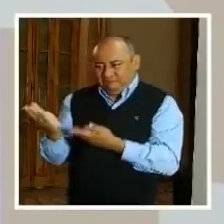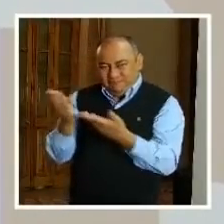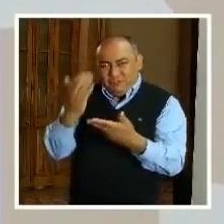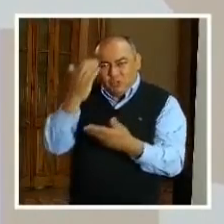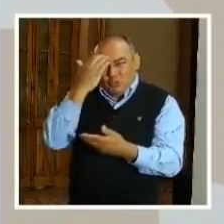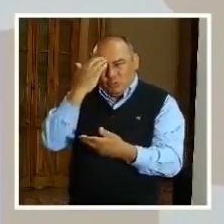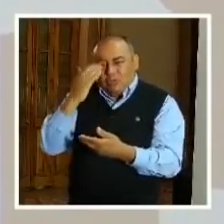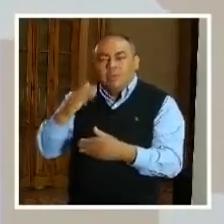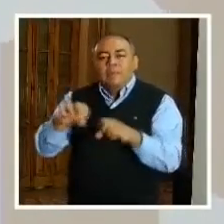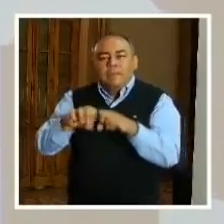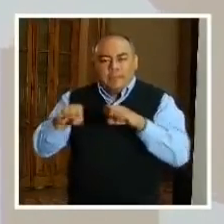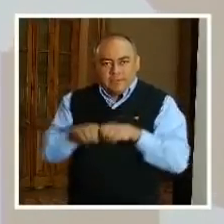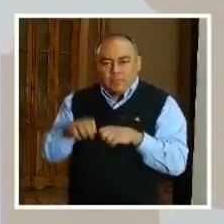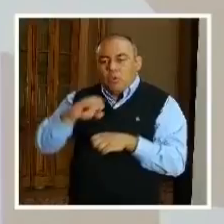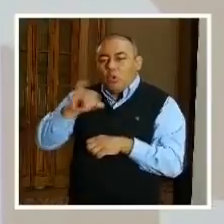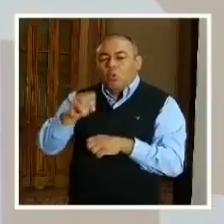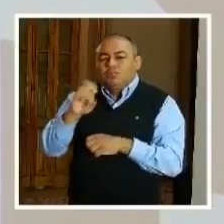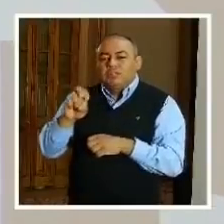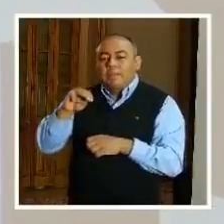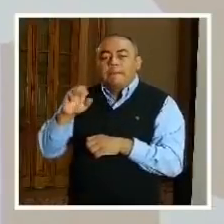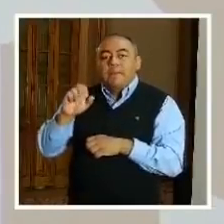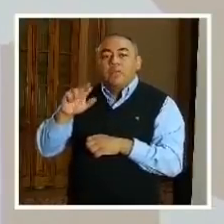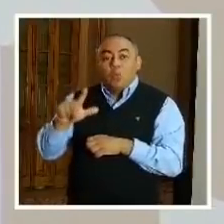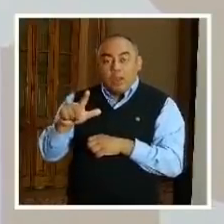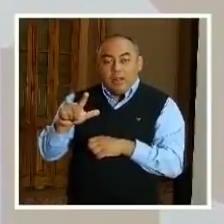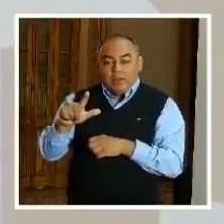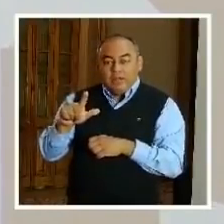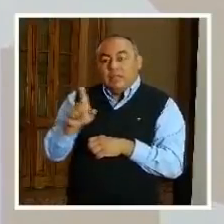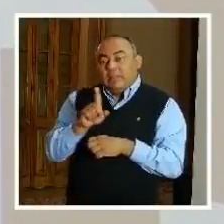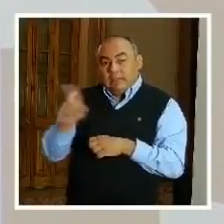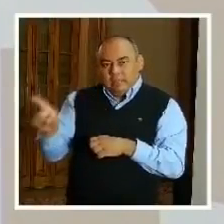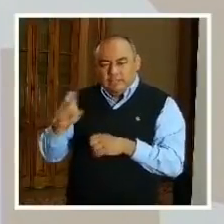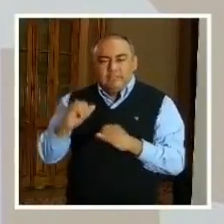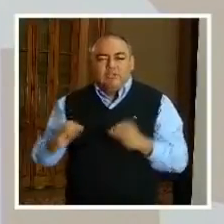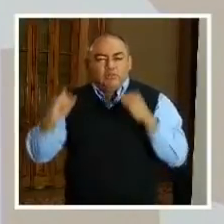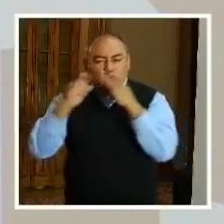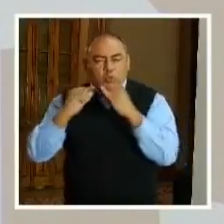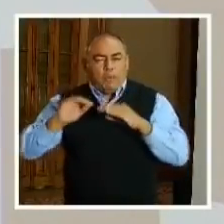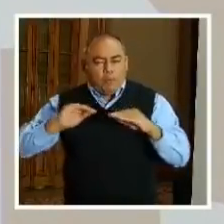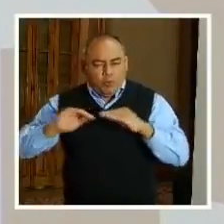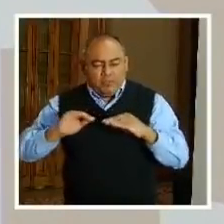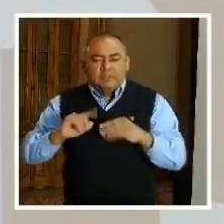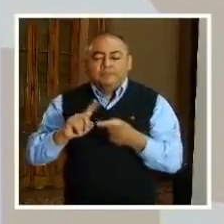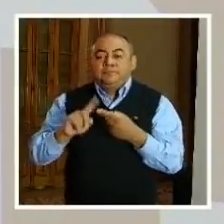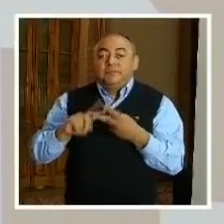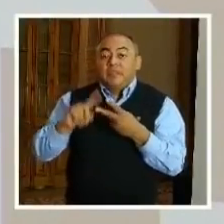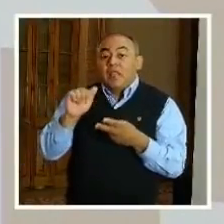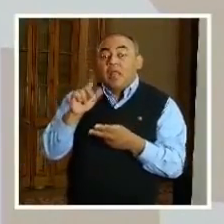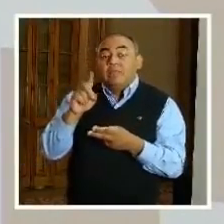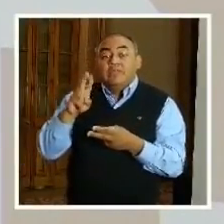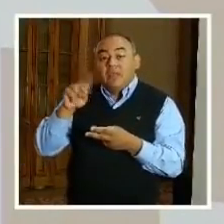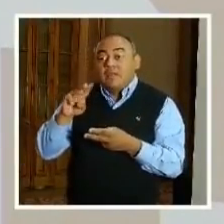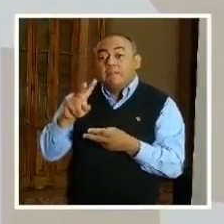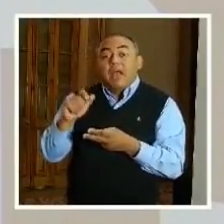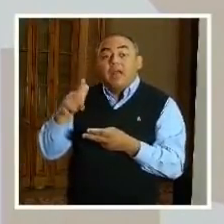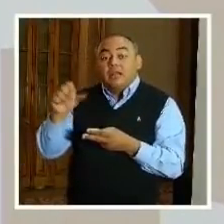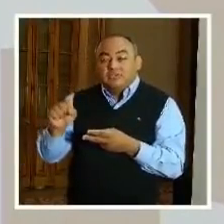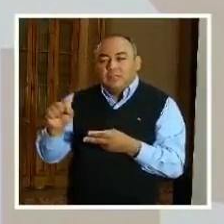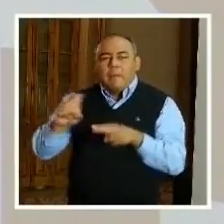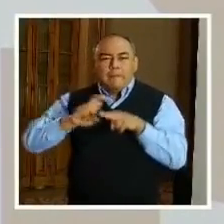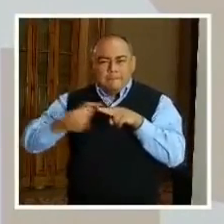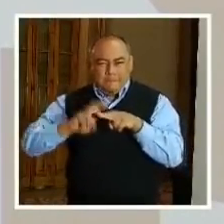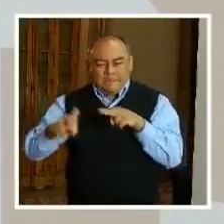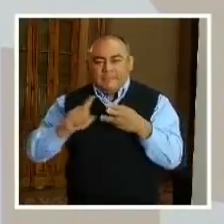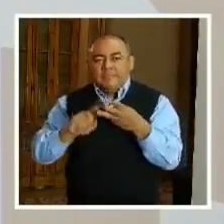Manuel Valdés del el Instituto de Movilidad, Abraham Vargas de Metrorrey,